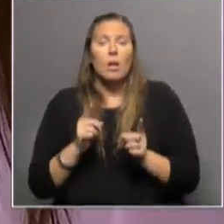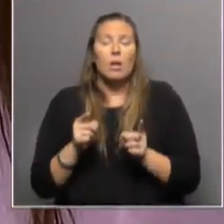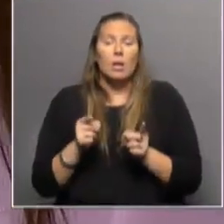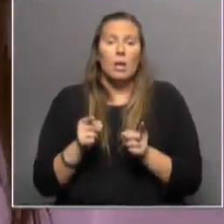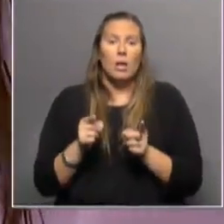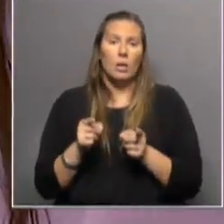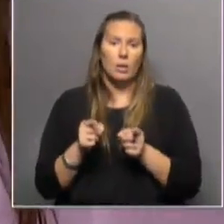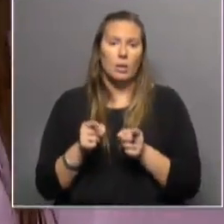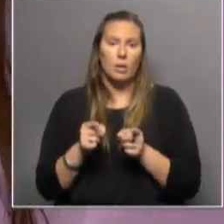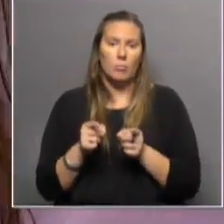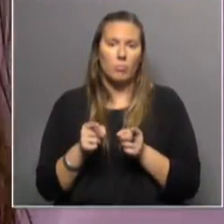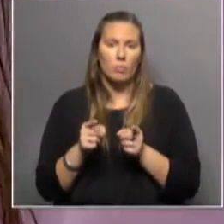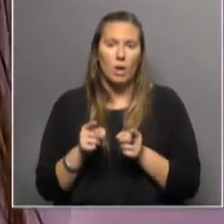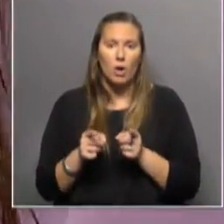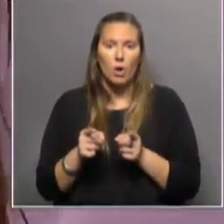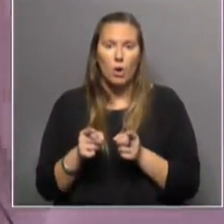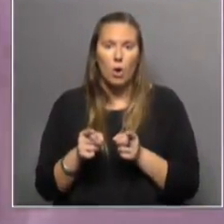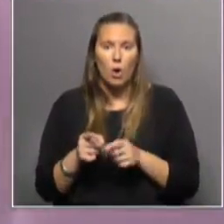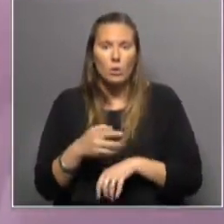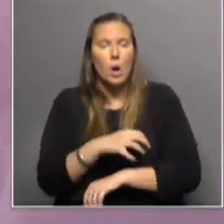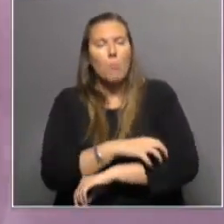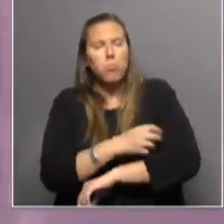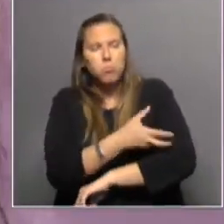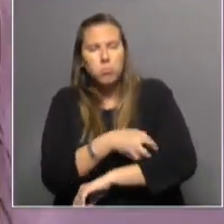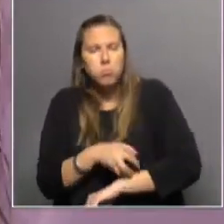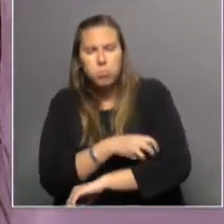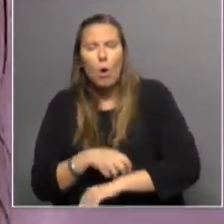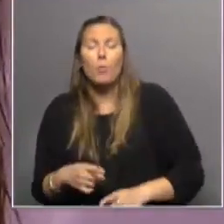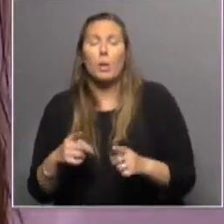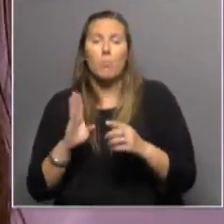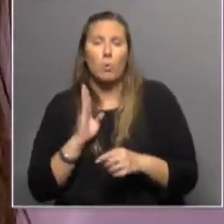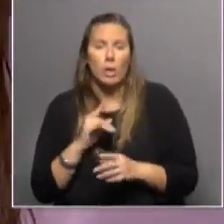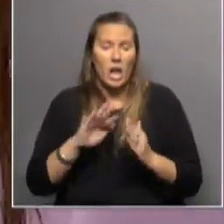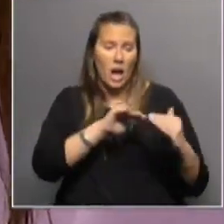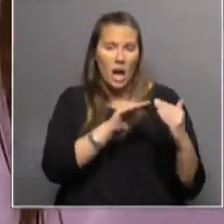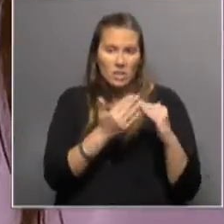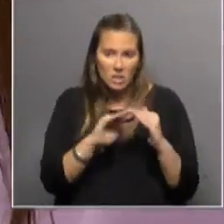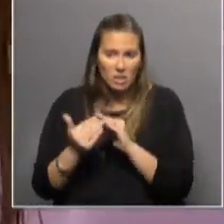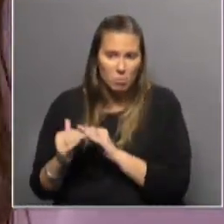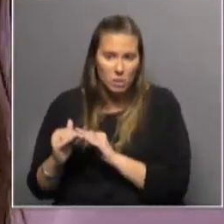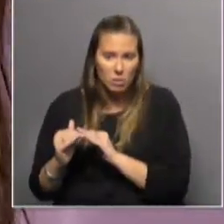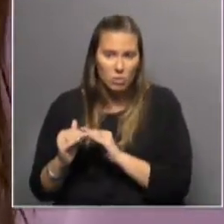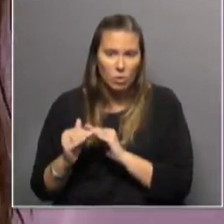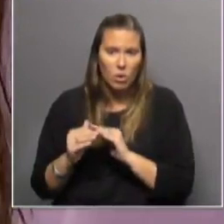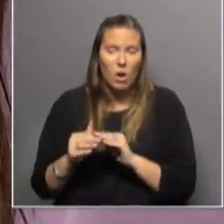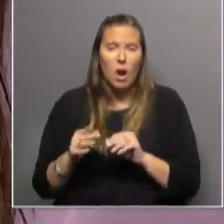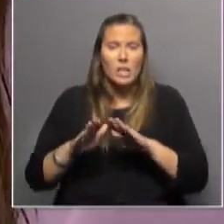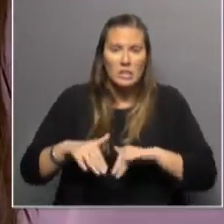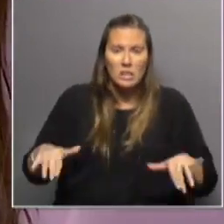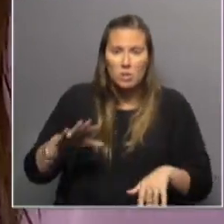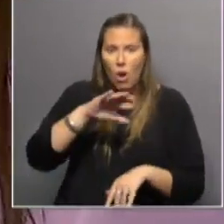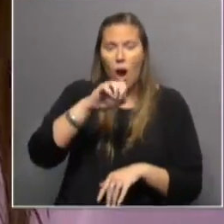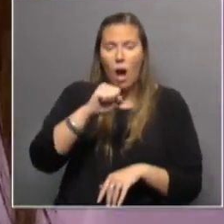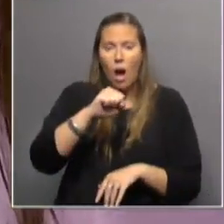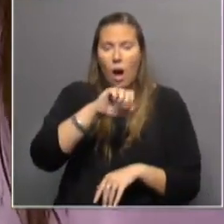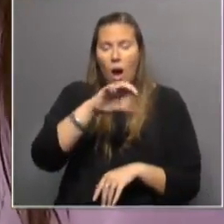eso, con la feminización de la pobreza, con que en los asentamientos tienen cara de niñas afro